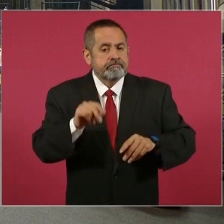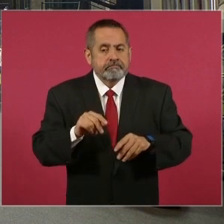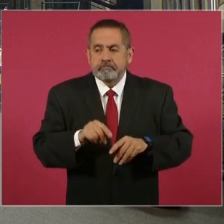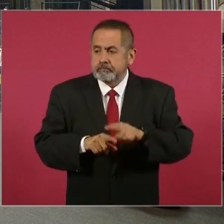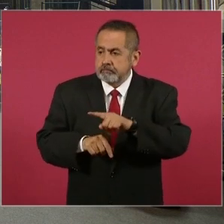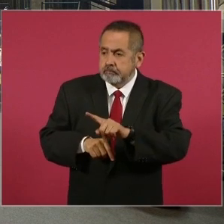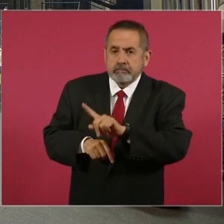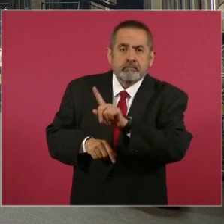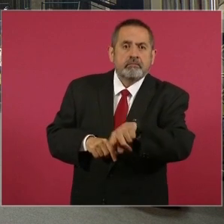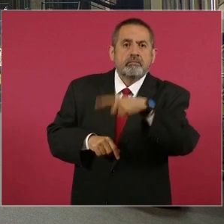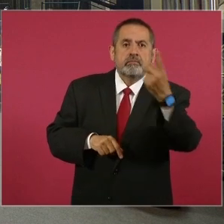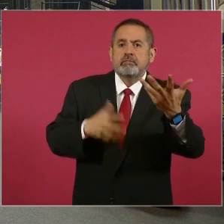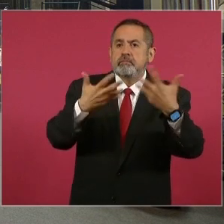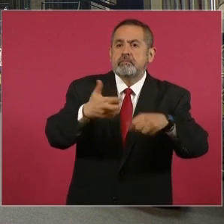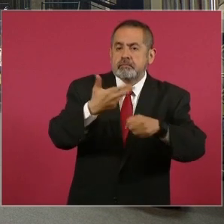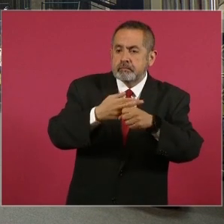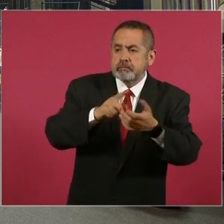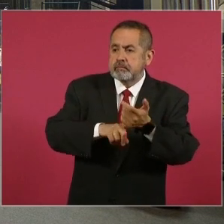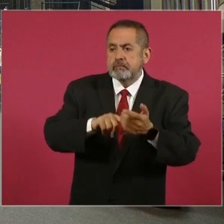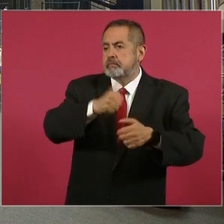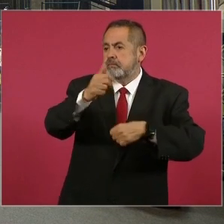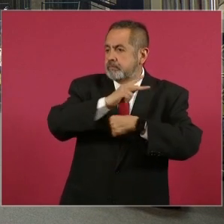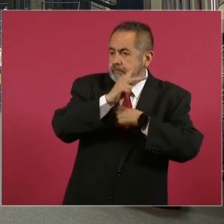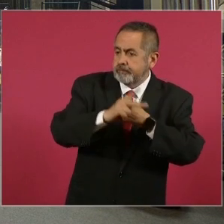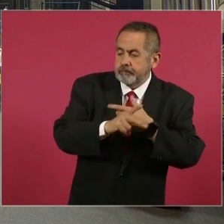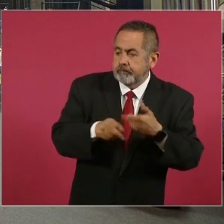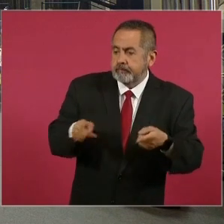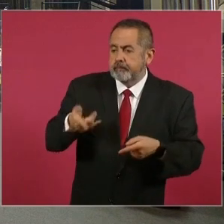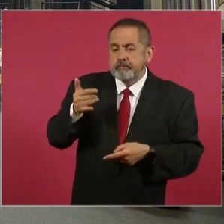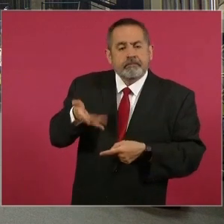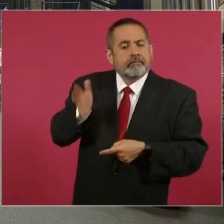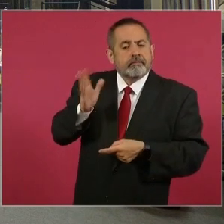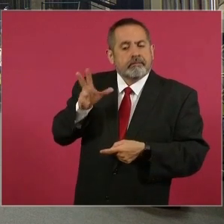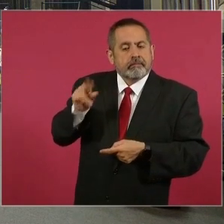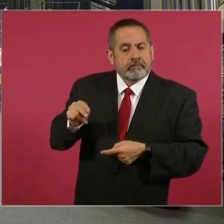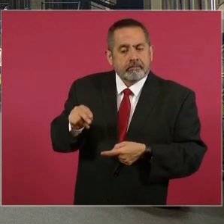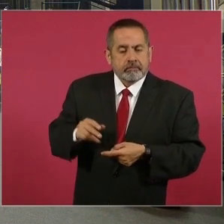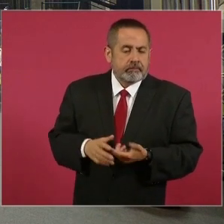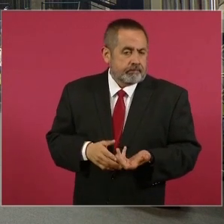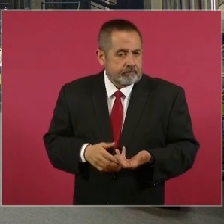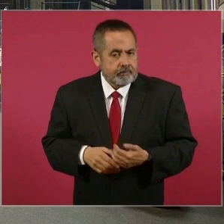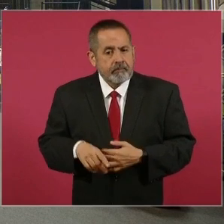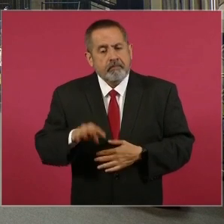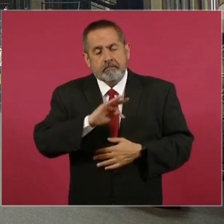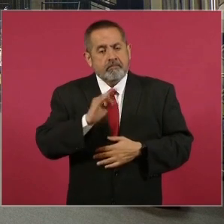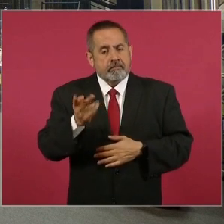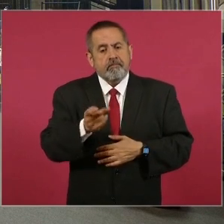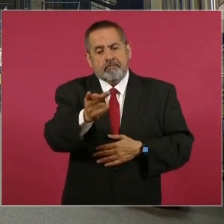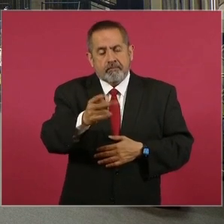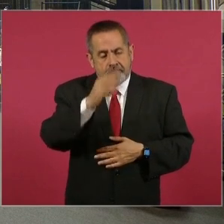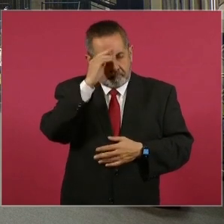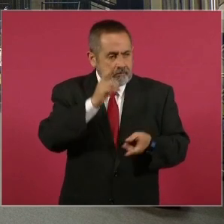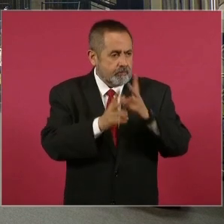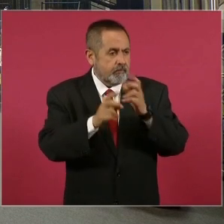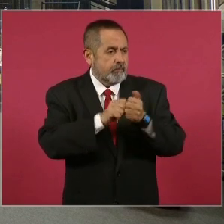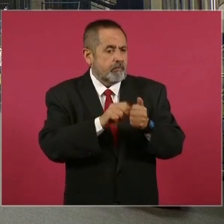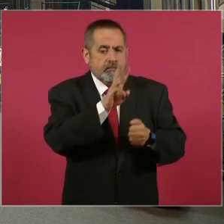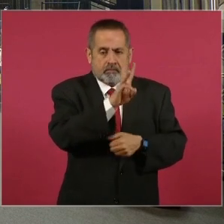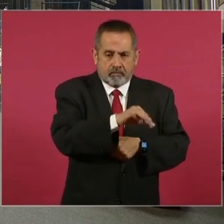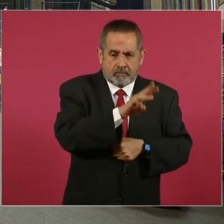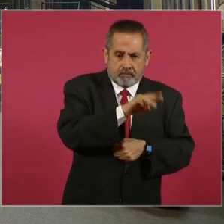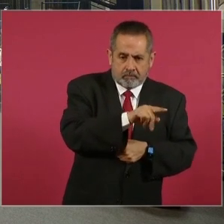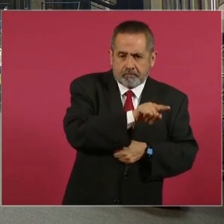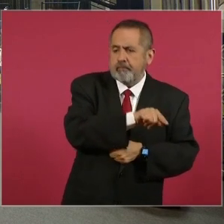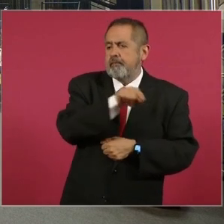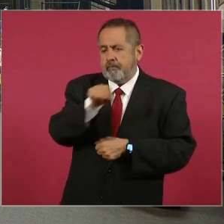de de Estados Unidos o de otros lugares y bueno me decen la solicitud que si usted les pudiera pedir que pues que los tomen en cuenta